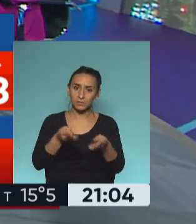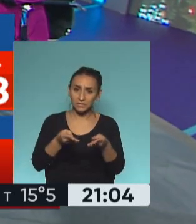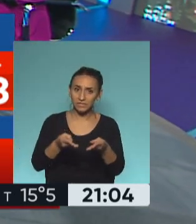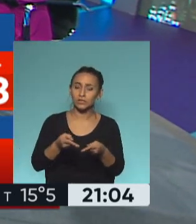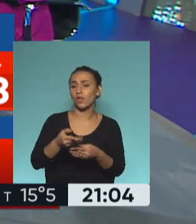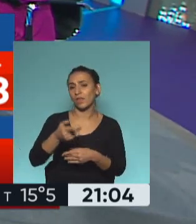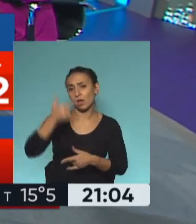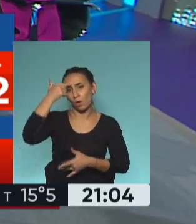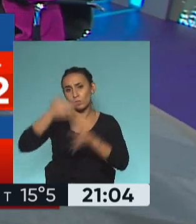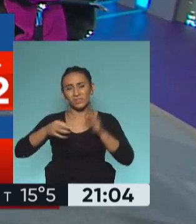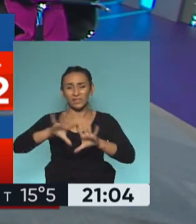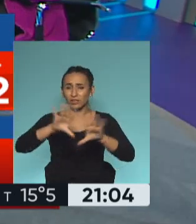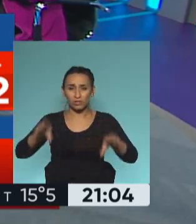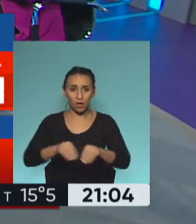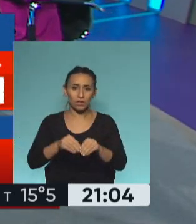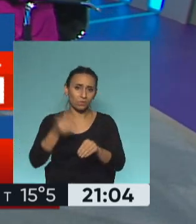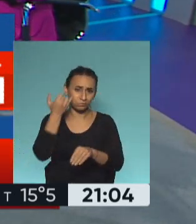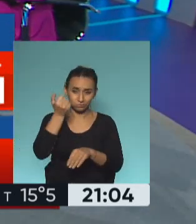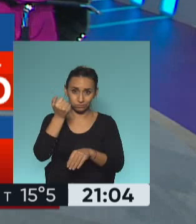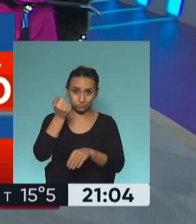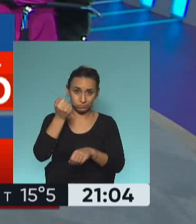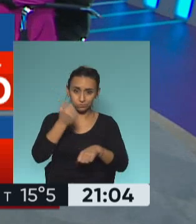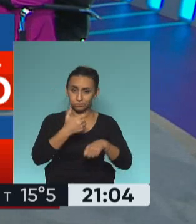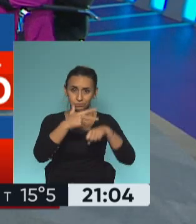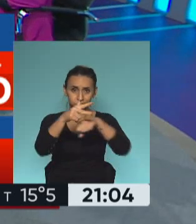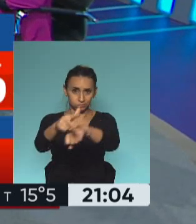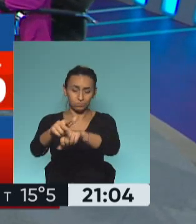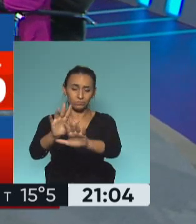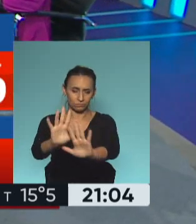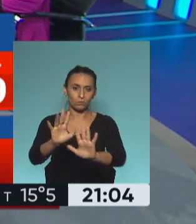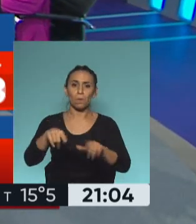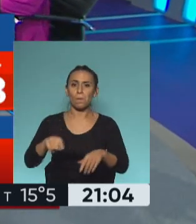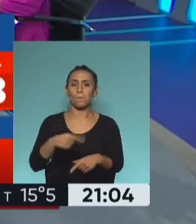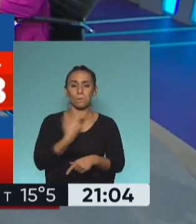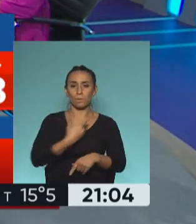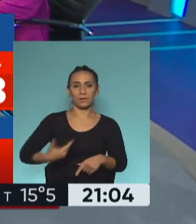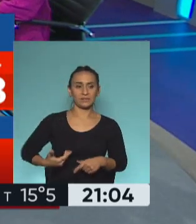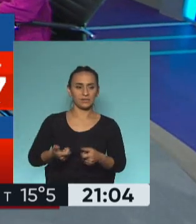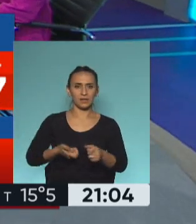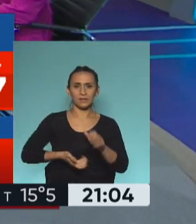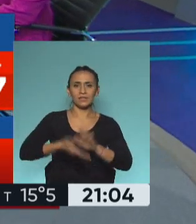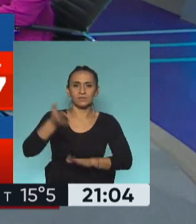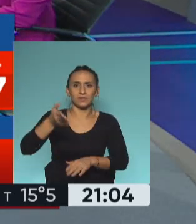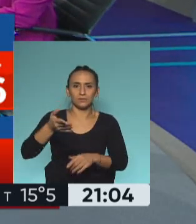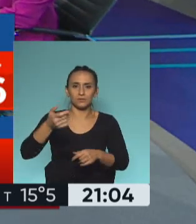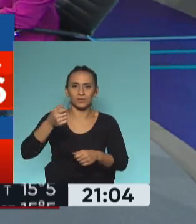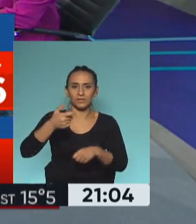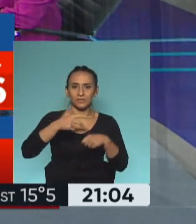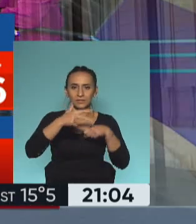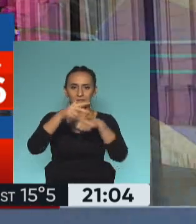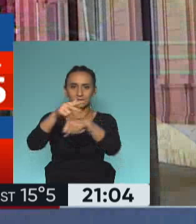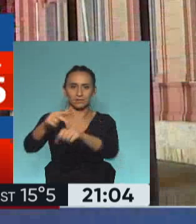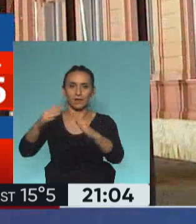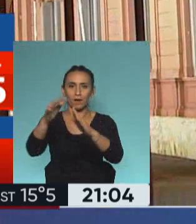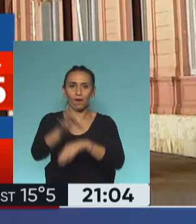ahí ya se vio el helicóptero presidencial, ya va rumbo a Olivos el presidente de la Nación, por supuesto también el personal